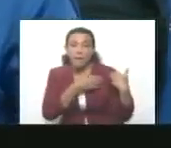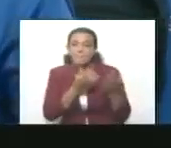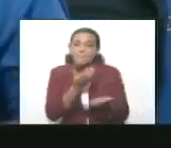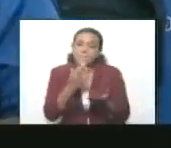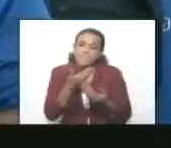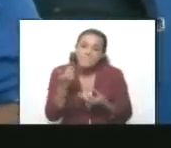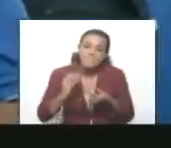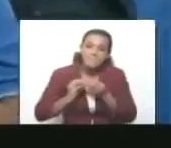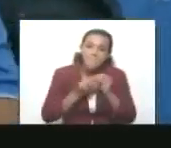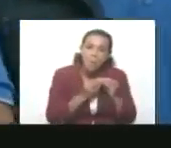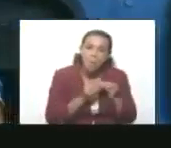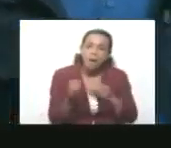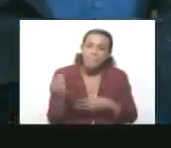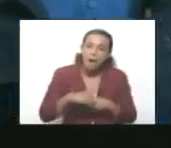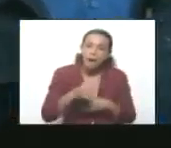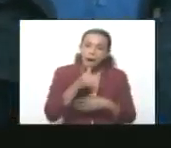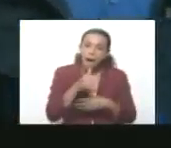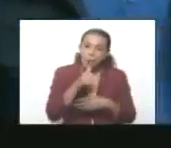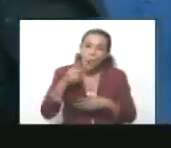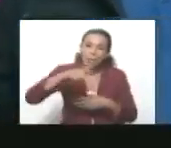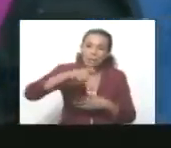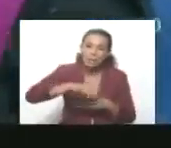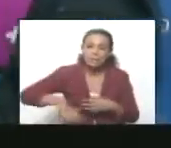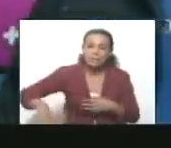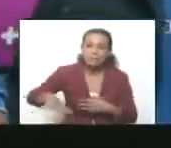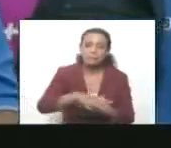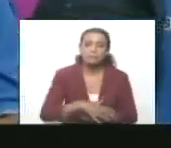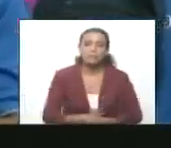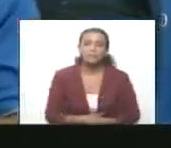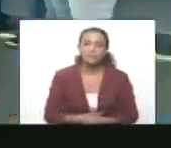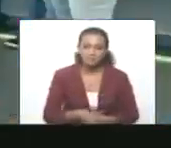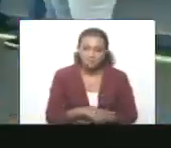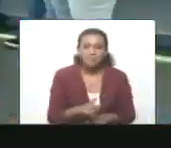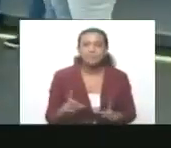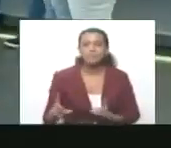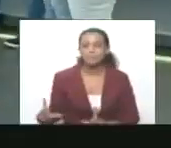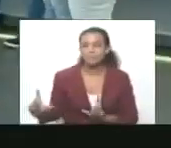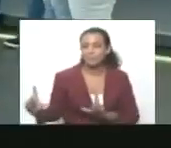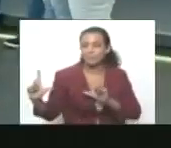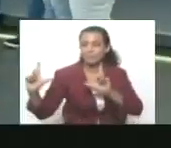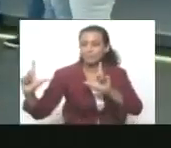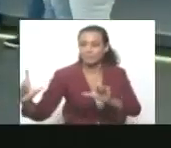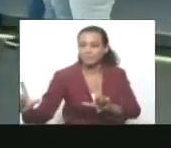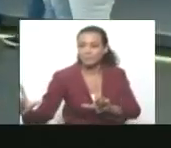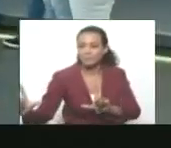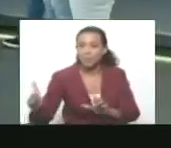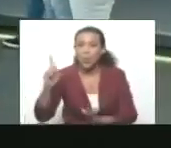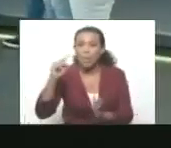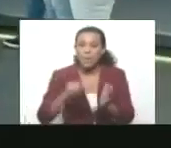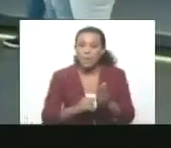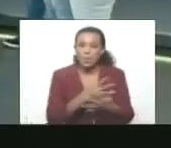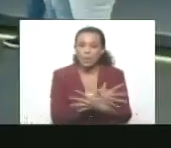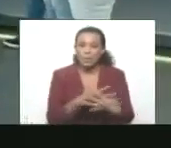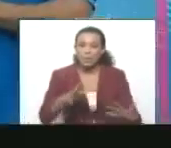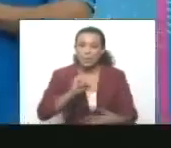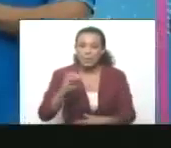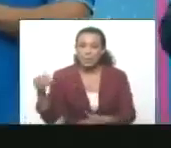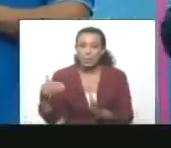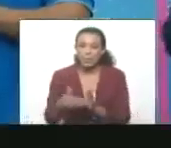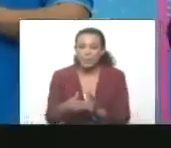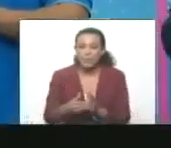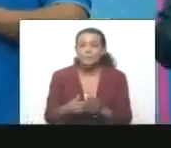mejorar y fortalecer más la herramienta del BEN APP. Clase obrera socialista, 1.500.000. Tómame la